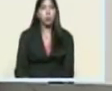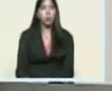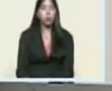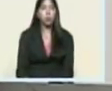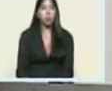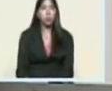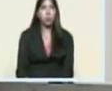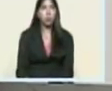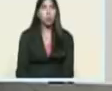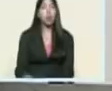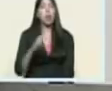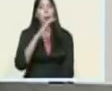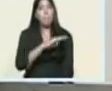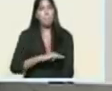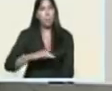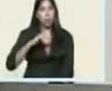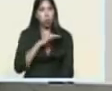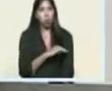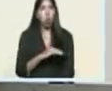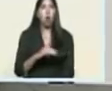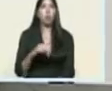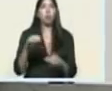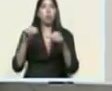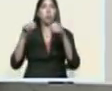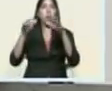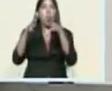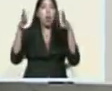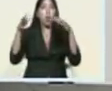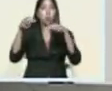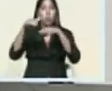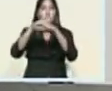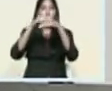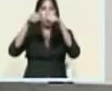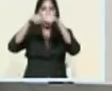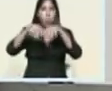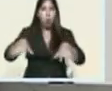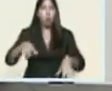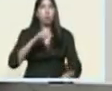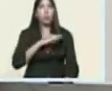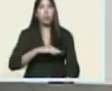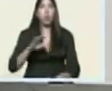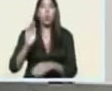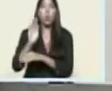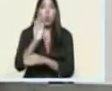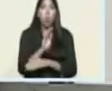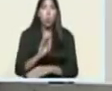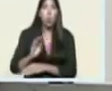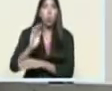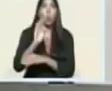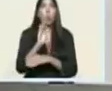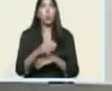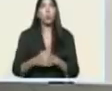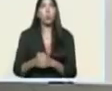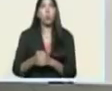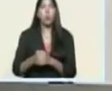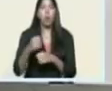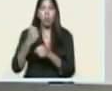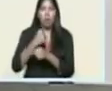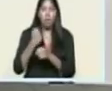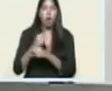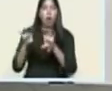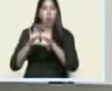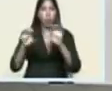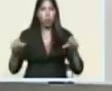Socialismo en lo social, las misiones socialistas, las grandes misiones socialistas. La protección del trabajador, la creación de empleo, la educación,